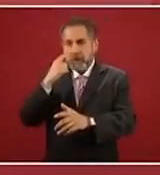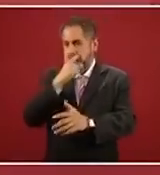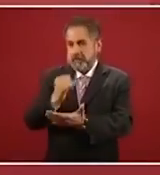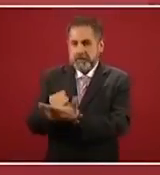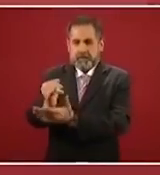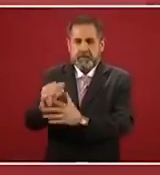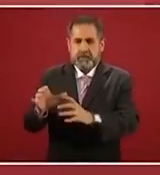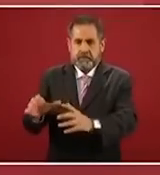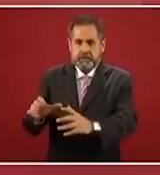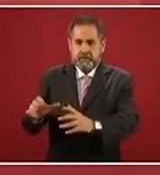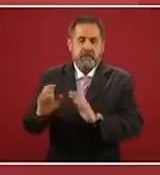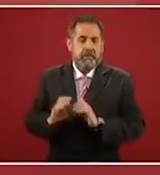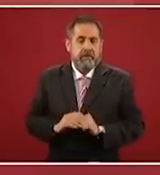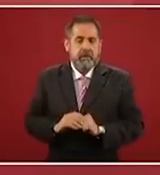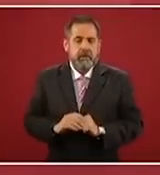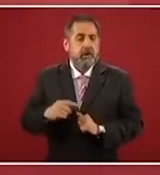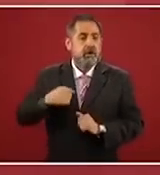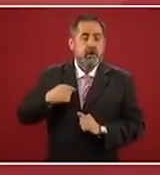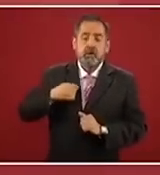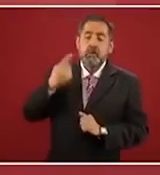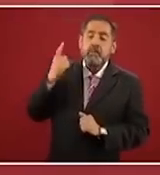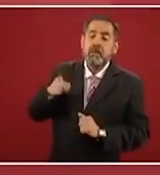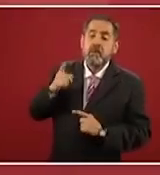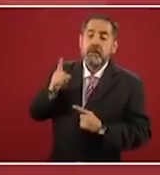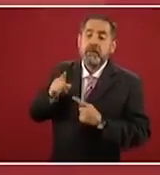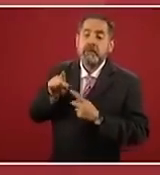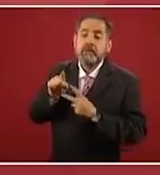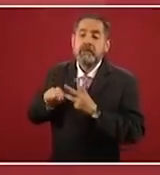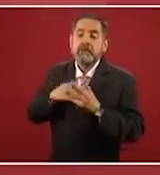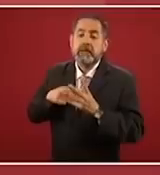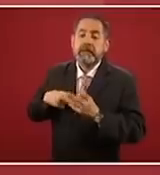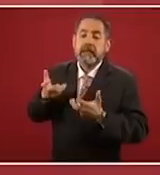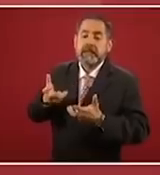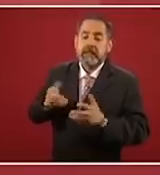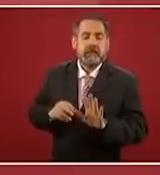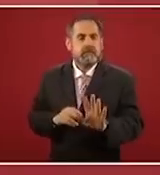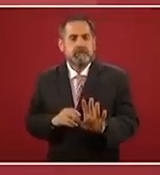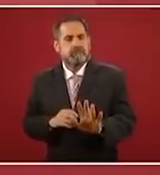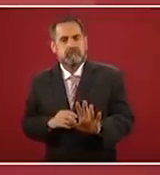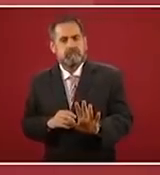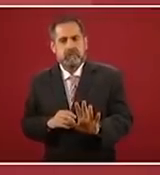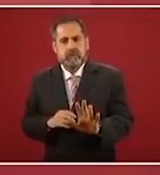No hay consigna específica.